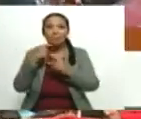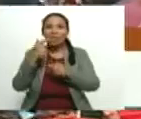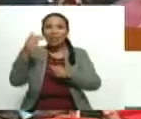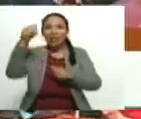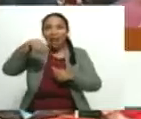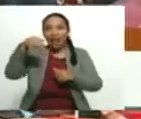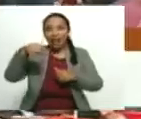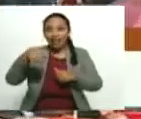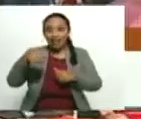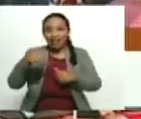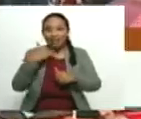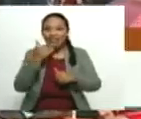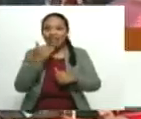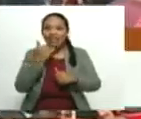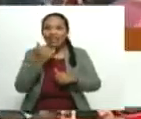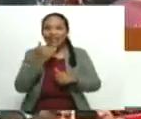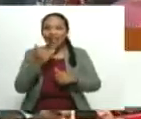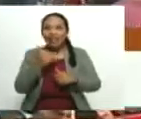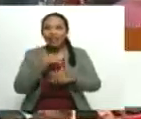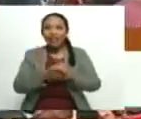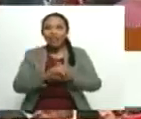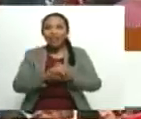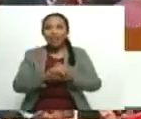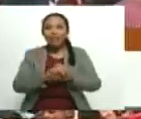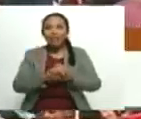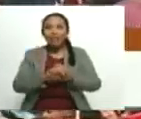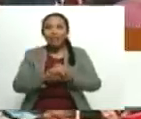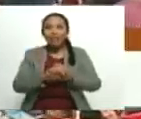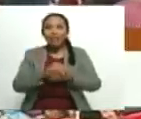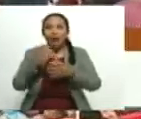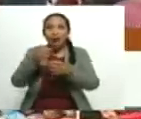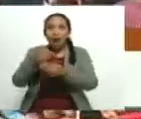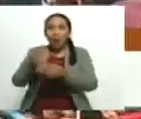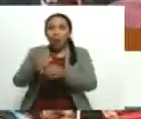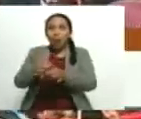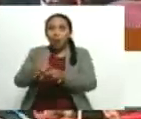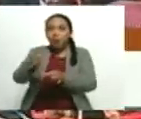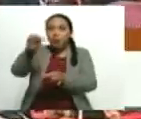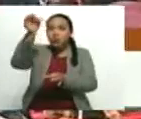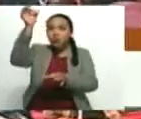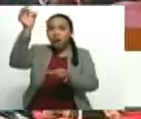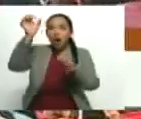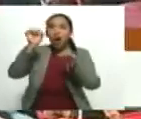aquí. El globo este. ¿Cómo le dicen aquí?